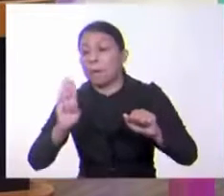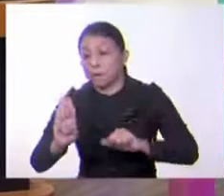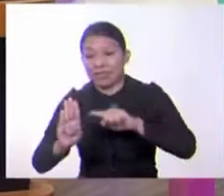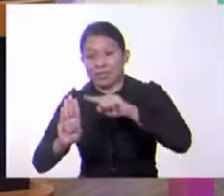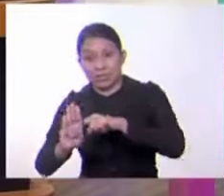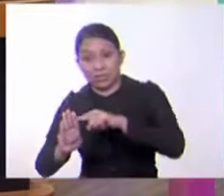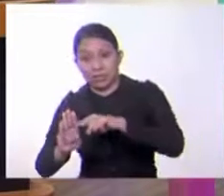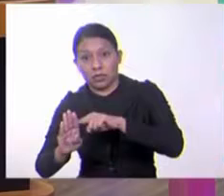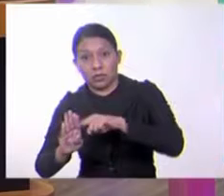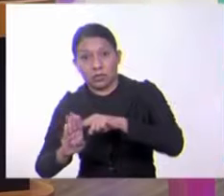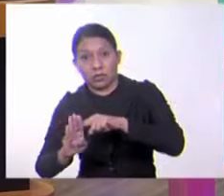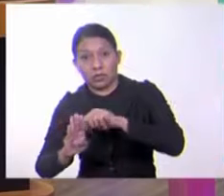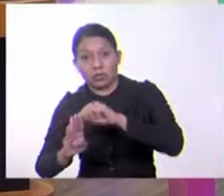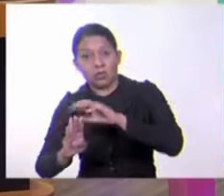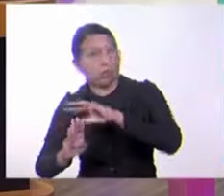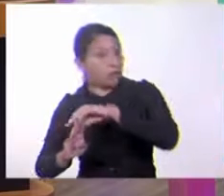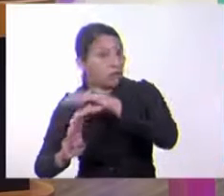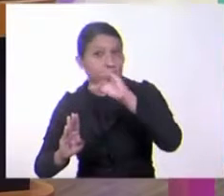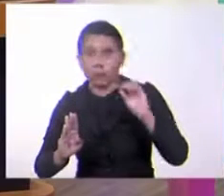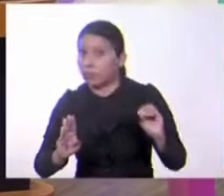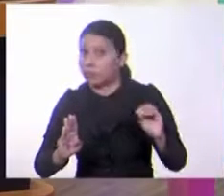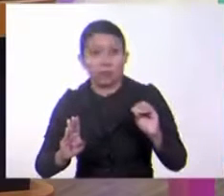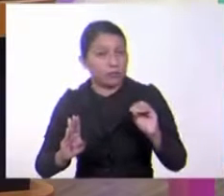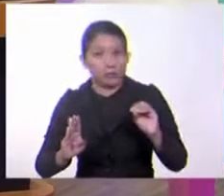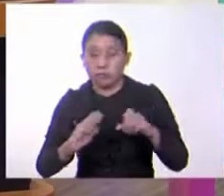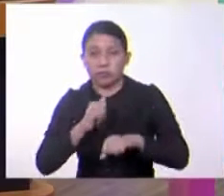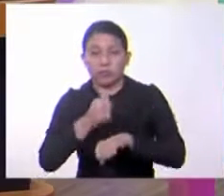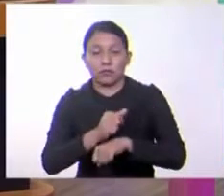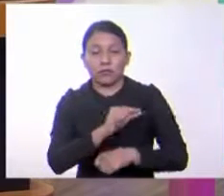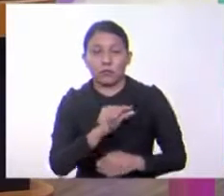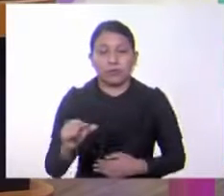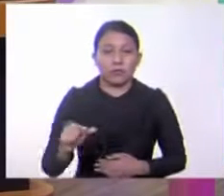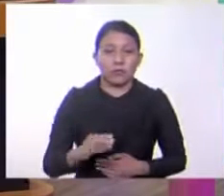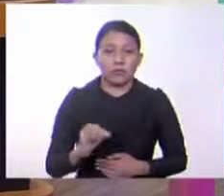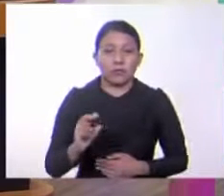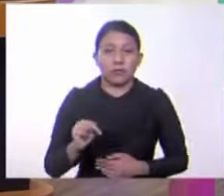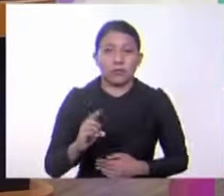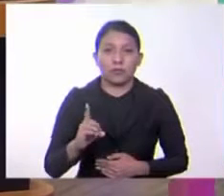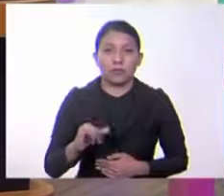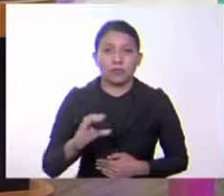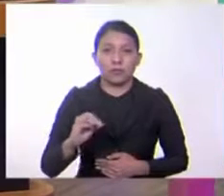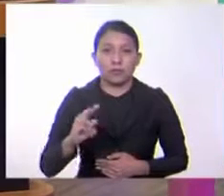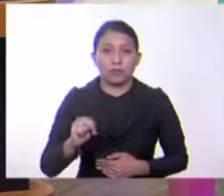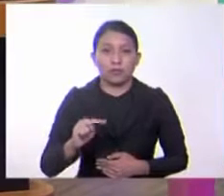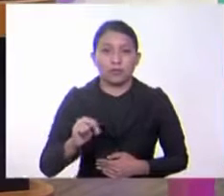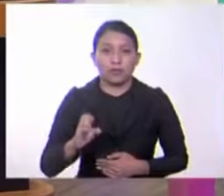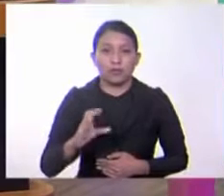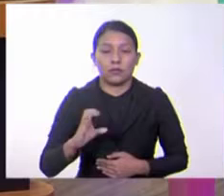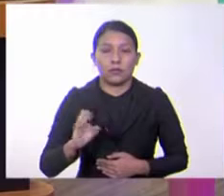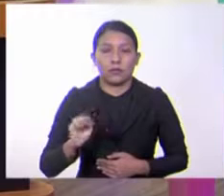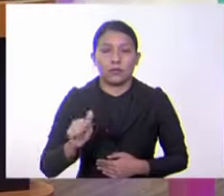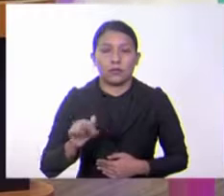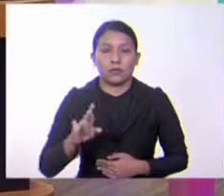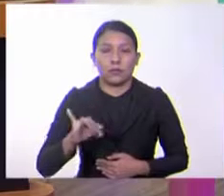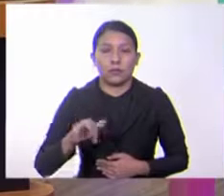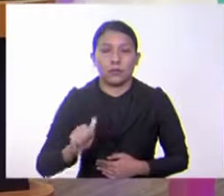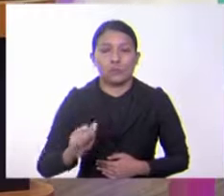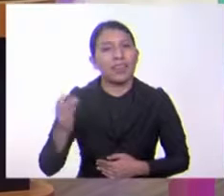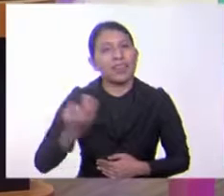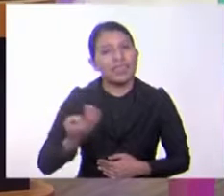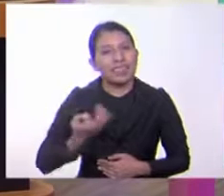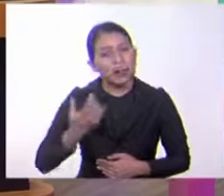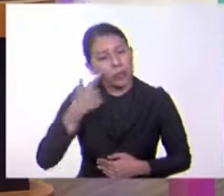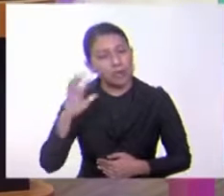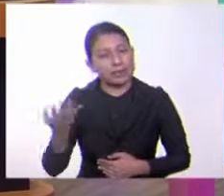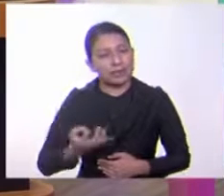condición? Esa le vamos a denominar condición necesaria. ¿Por qué?